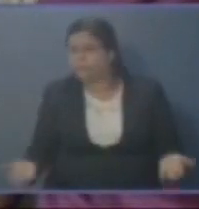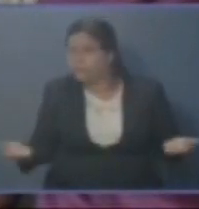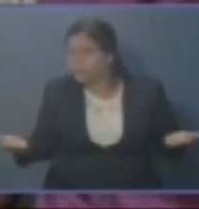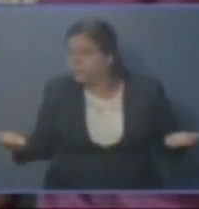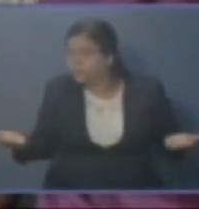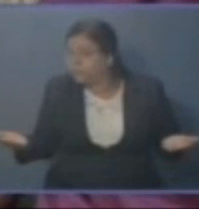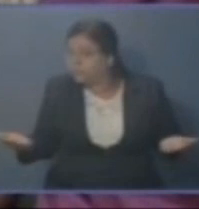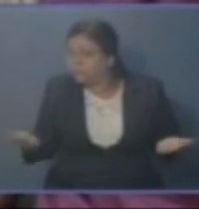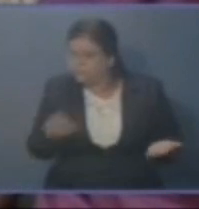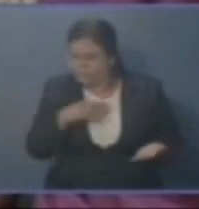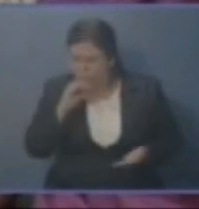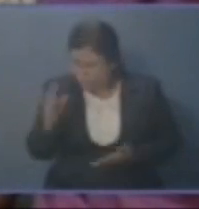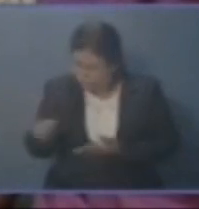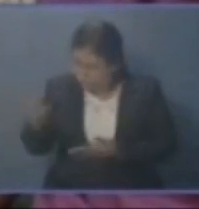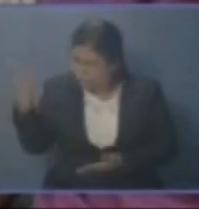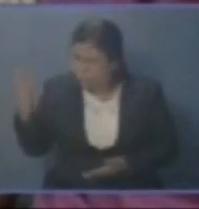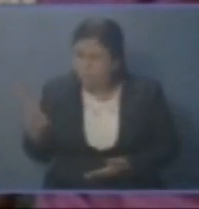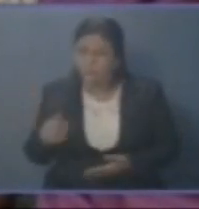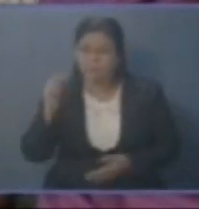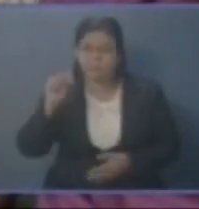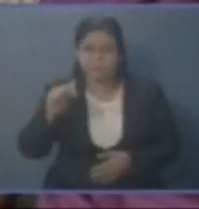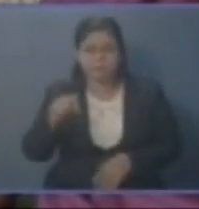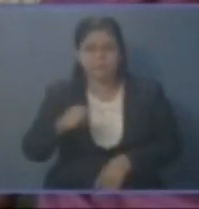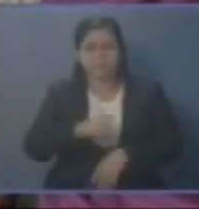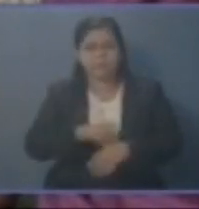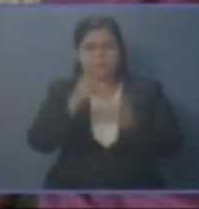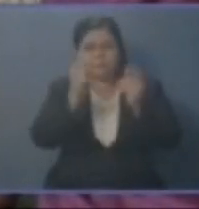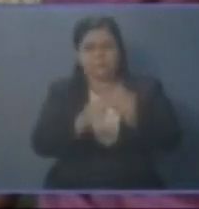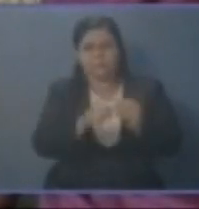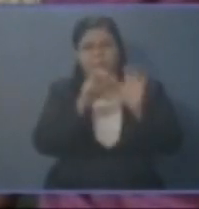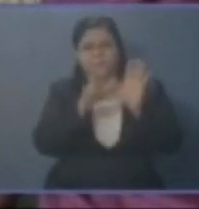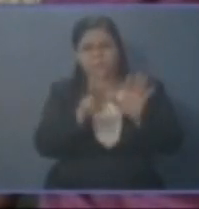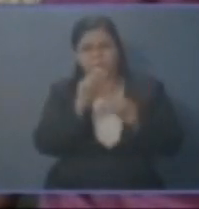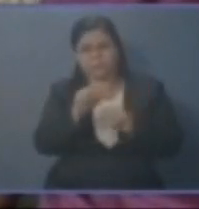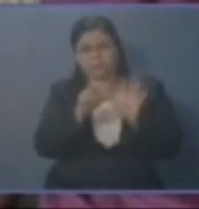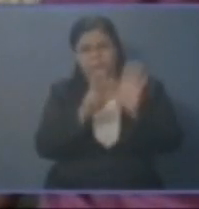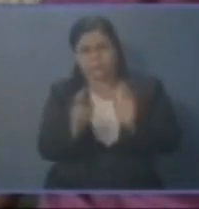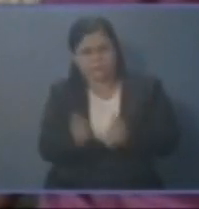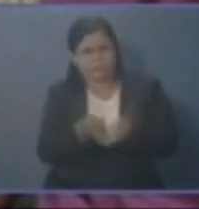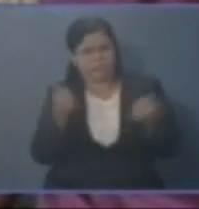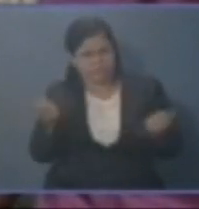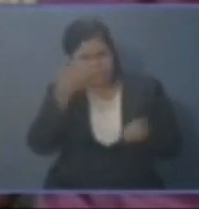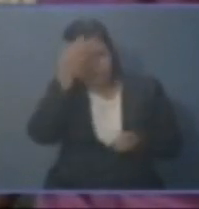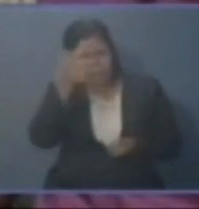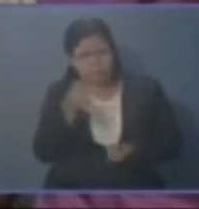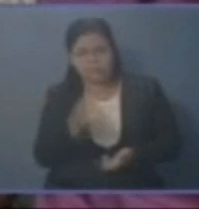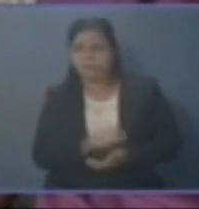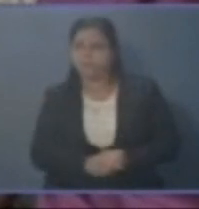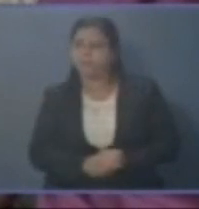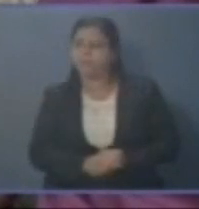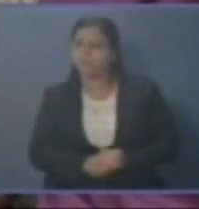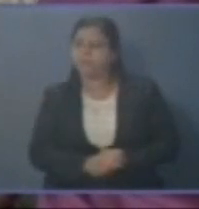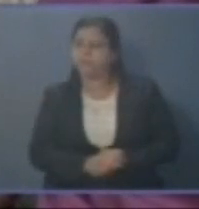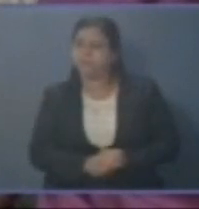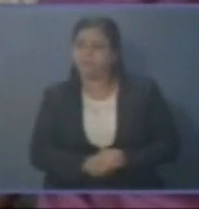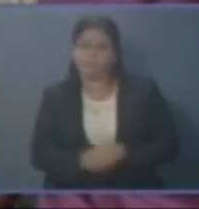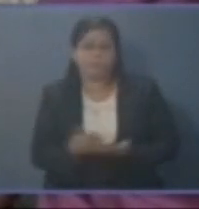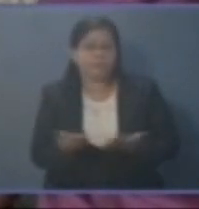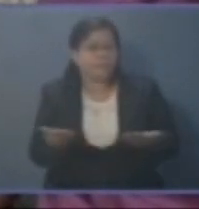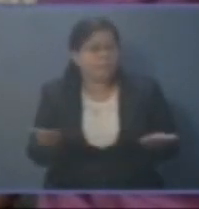Caro, sí. En ese momento había un presupuesto de 8.7 millones, me parece, algo así. Entonces,